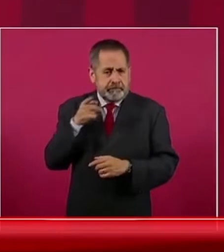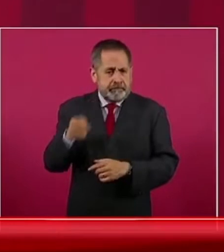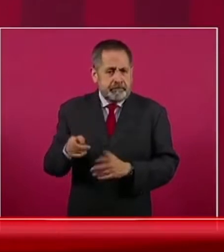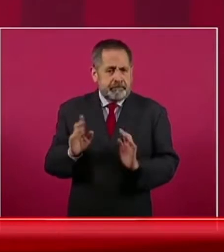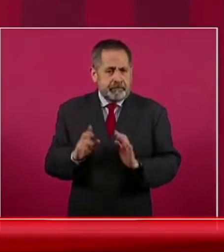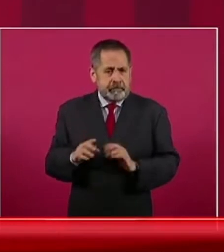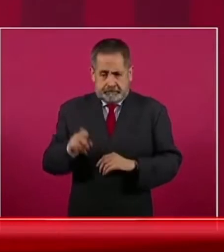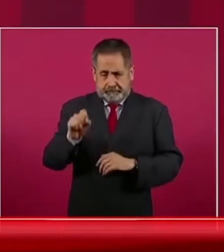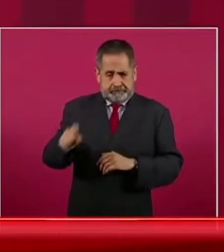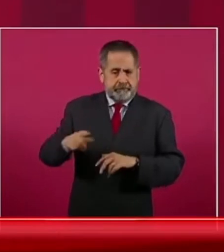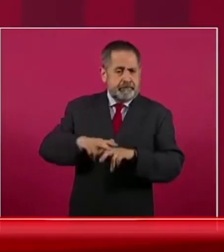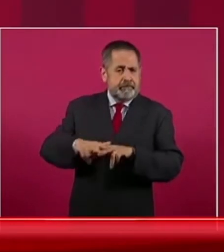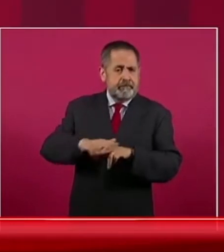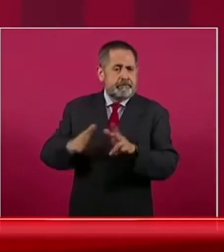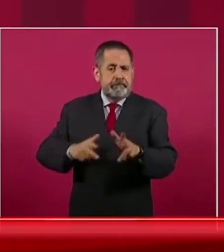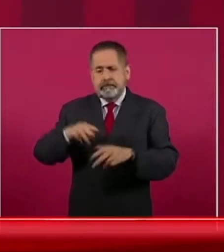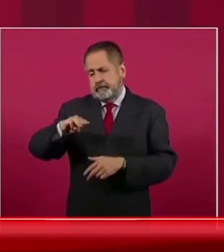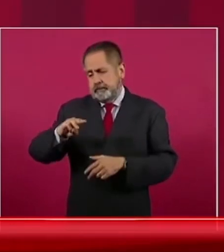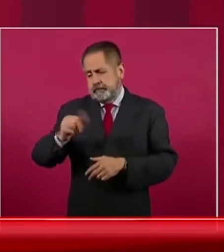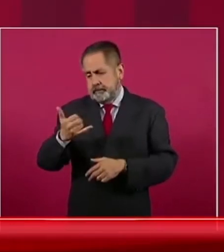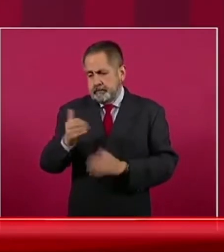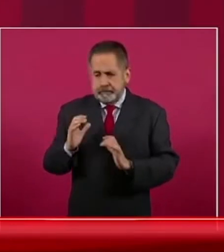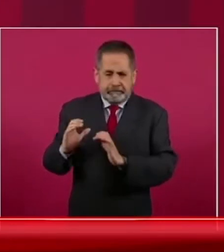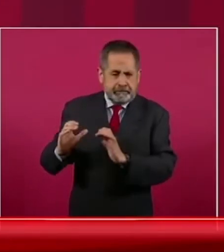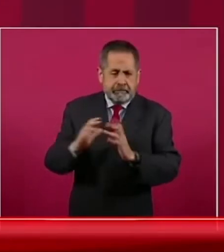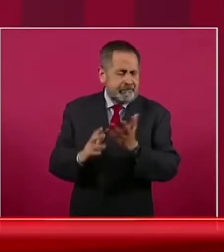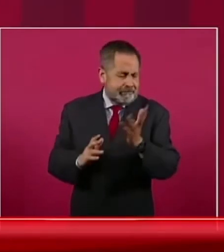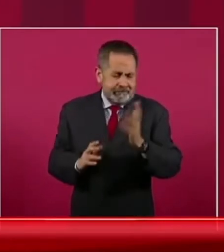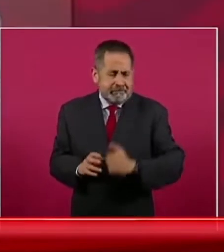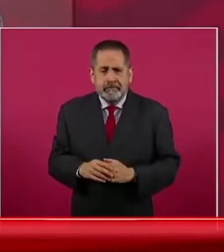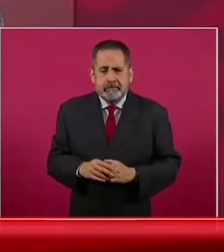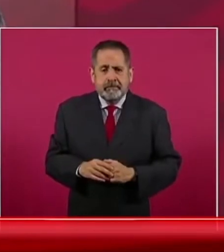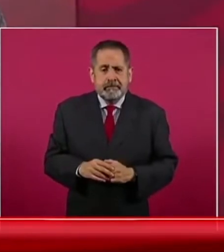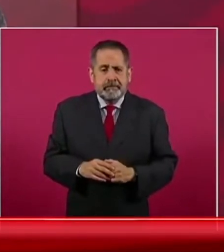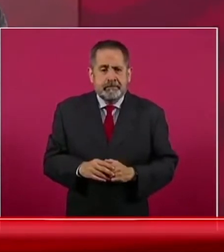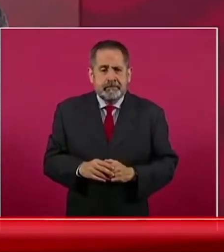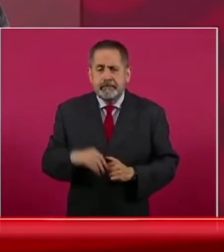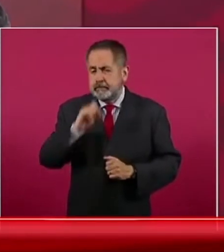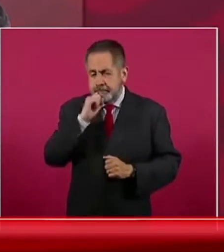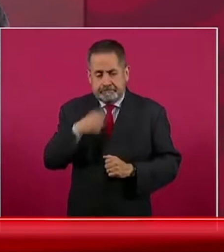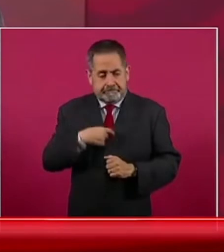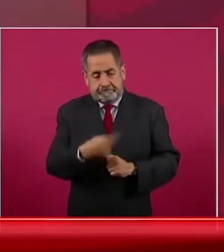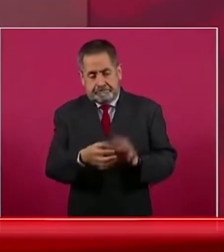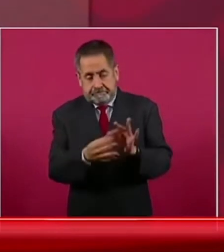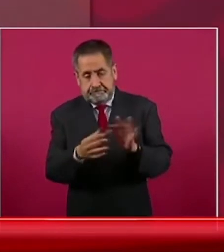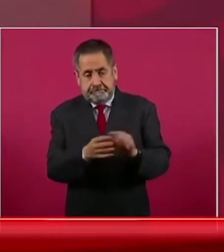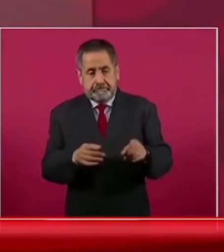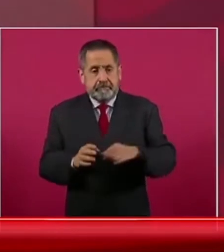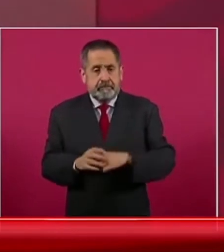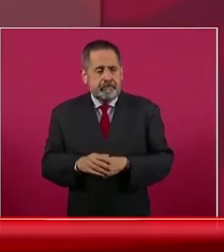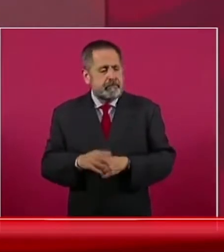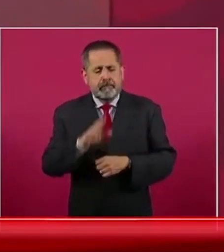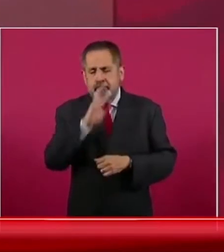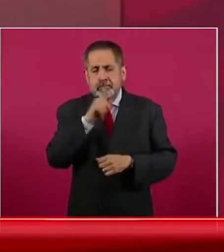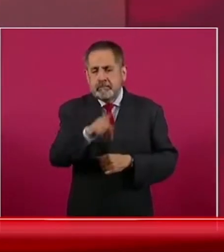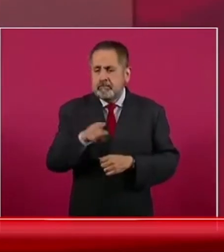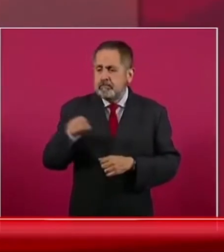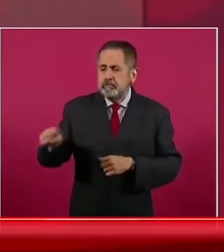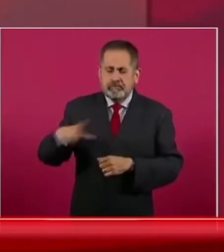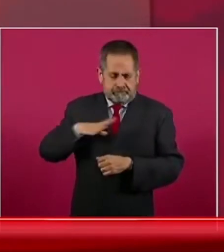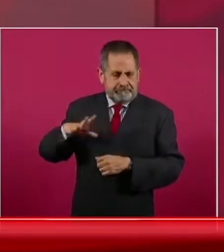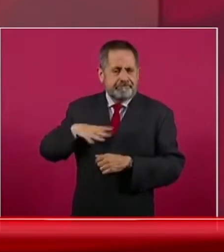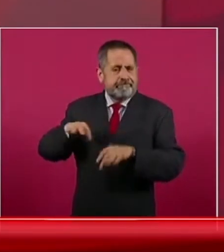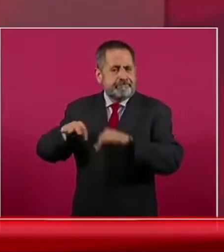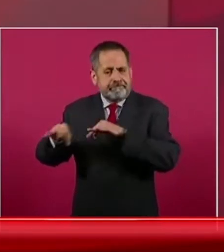programa del Tren Maya, que se tenían contratados